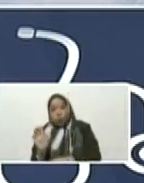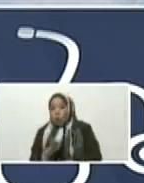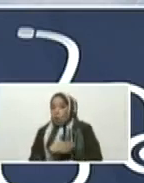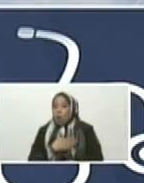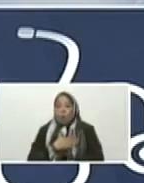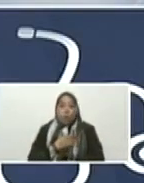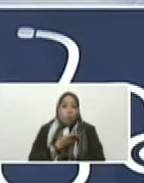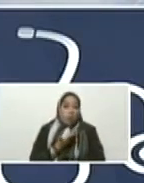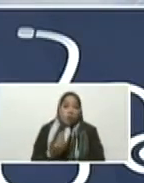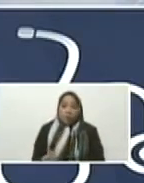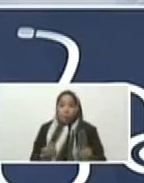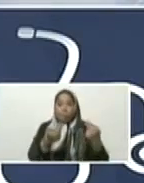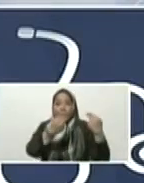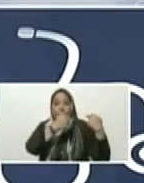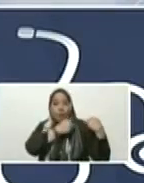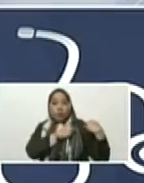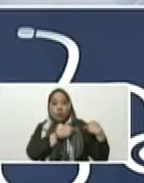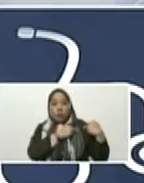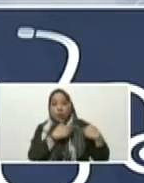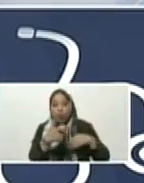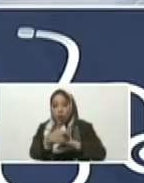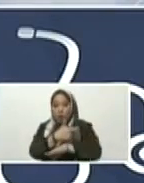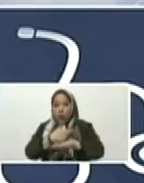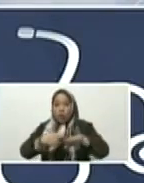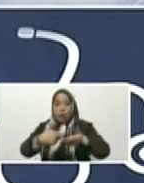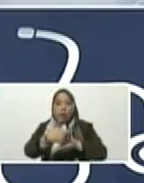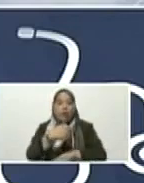Tiene una gran responsabilidad. Gobernador Lacaba.